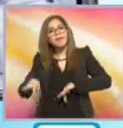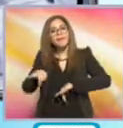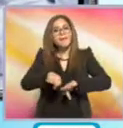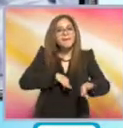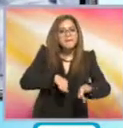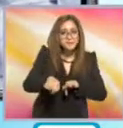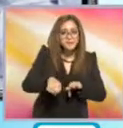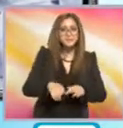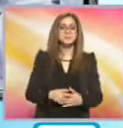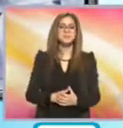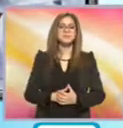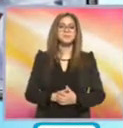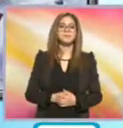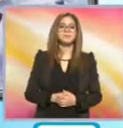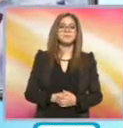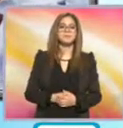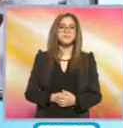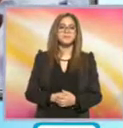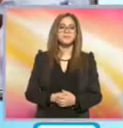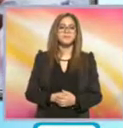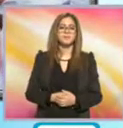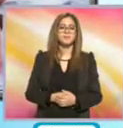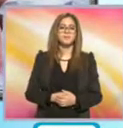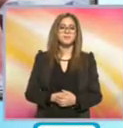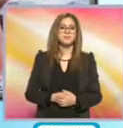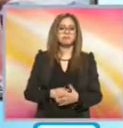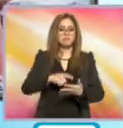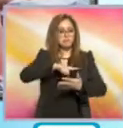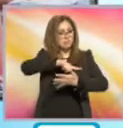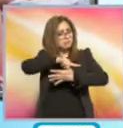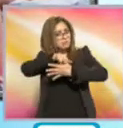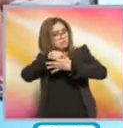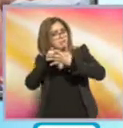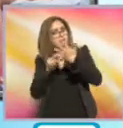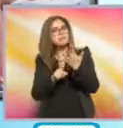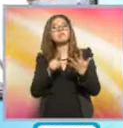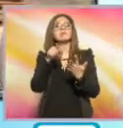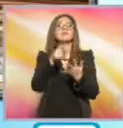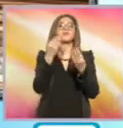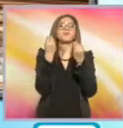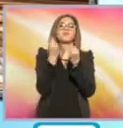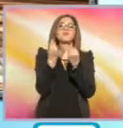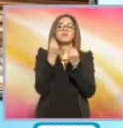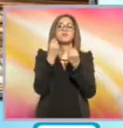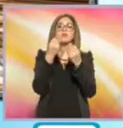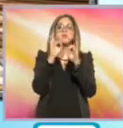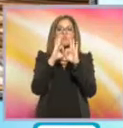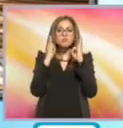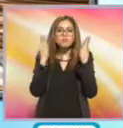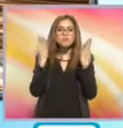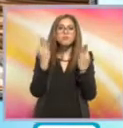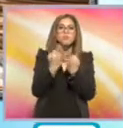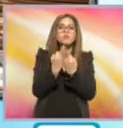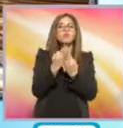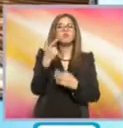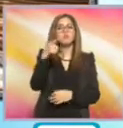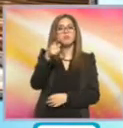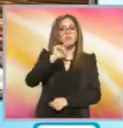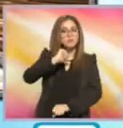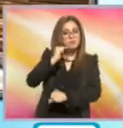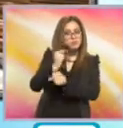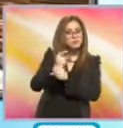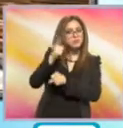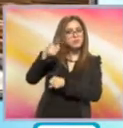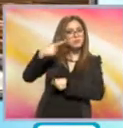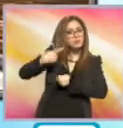¿no? Por así decirlo. Ahora, esto es una gama impresionante de características que podrían decirnos que